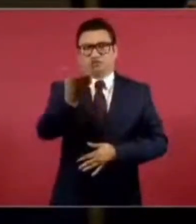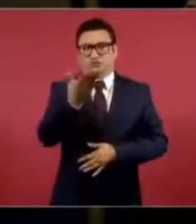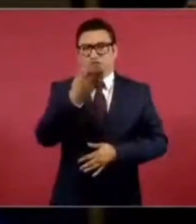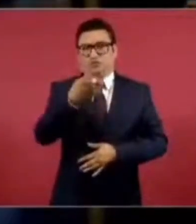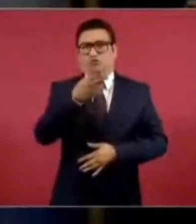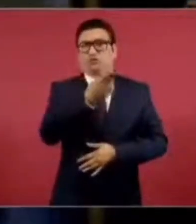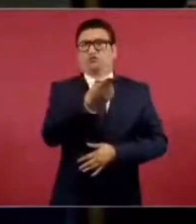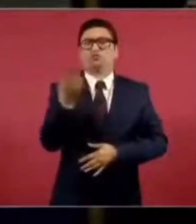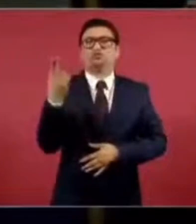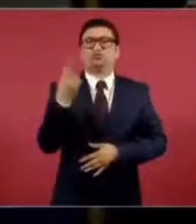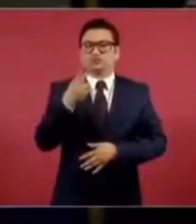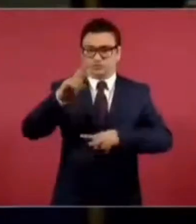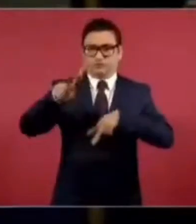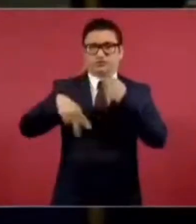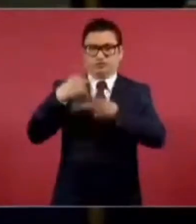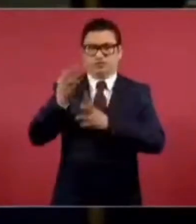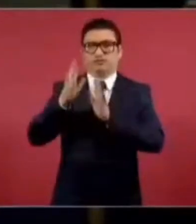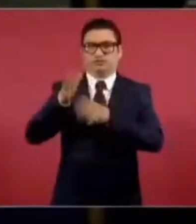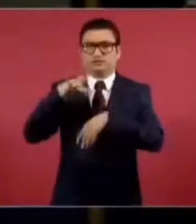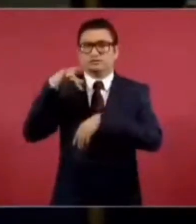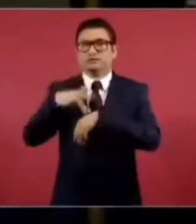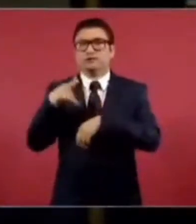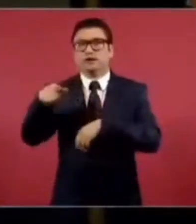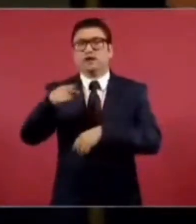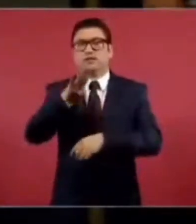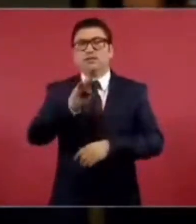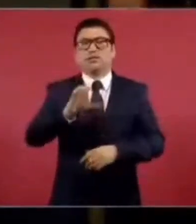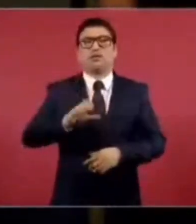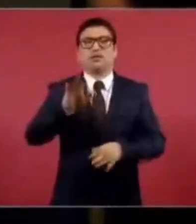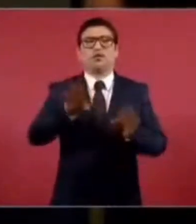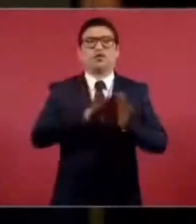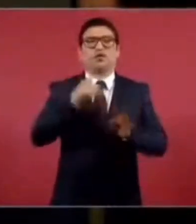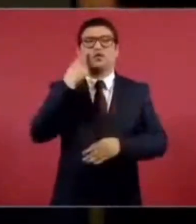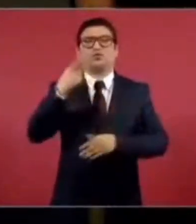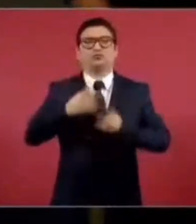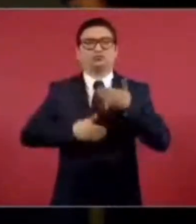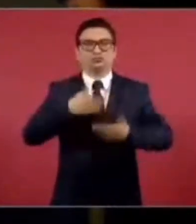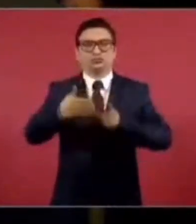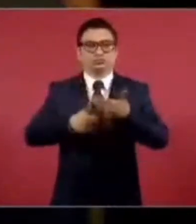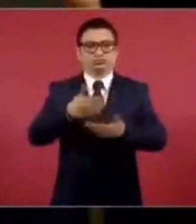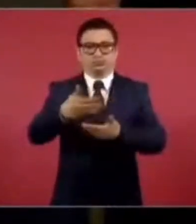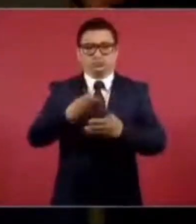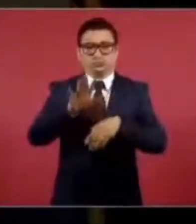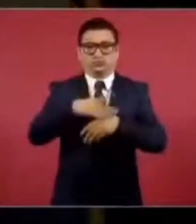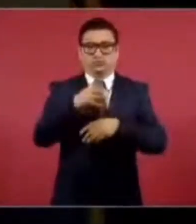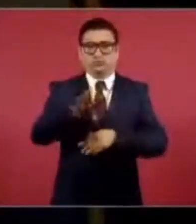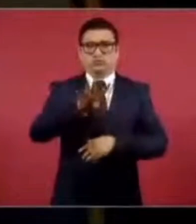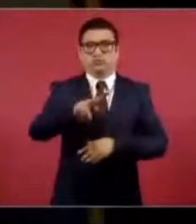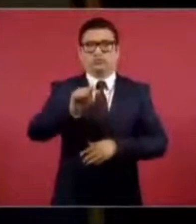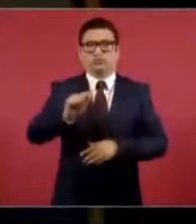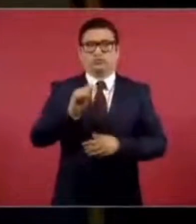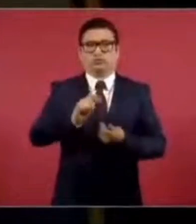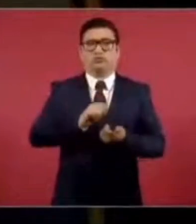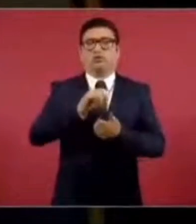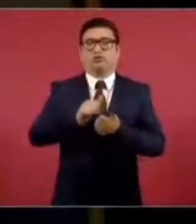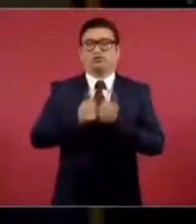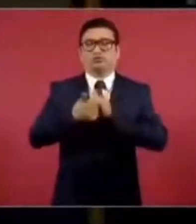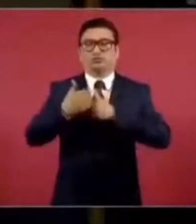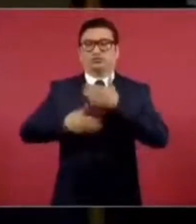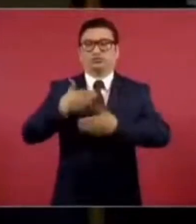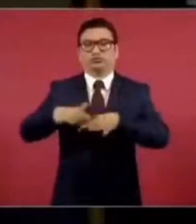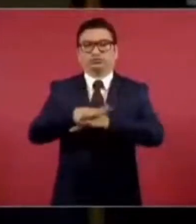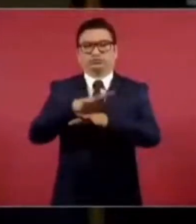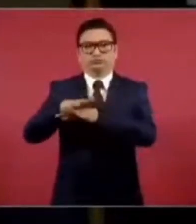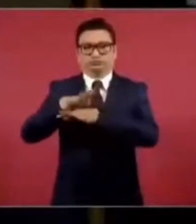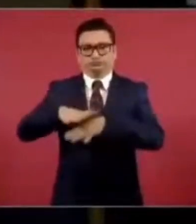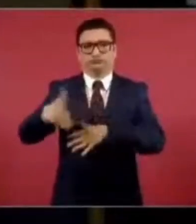usted estuvo ahí recientemente Cómo ve Baja California cómo ve el avance a partir de que la 4t a gobernar este importante estado